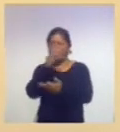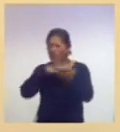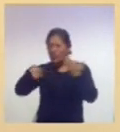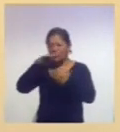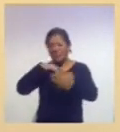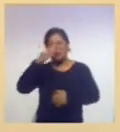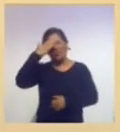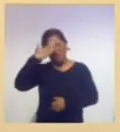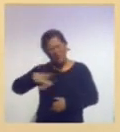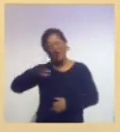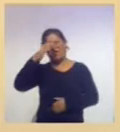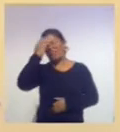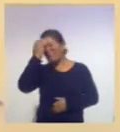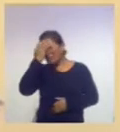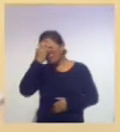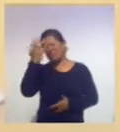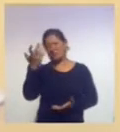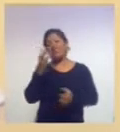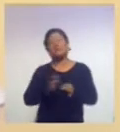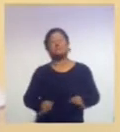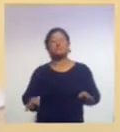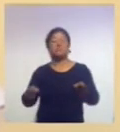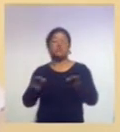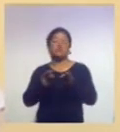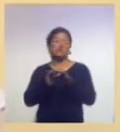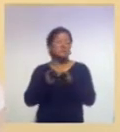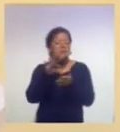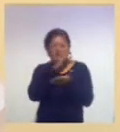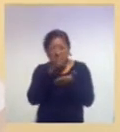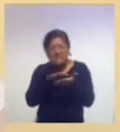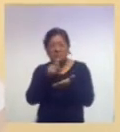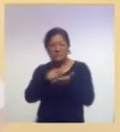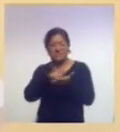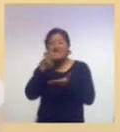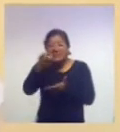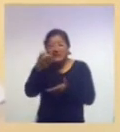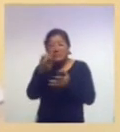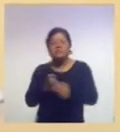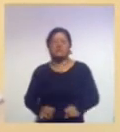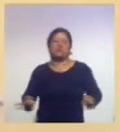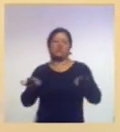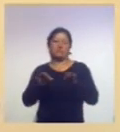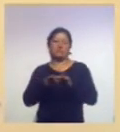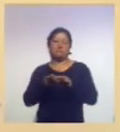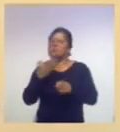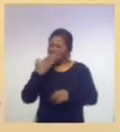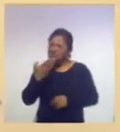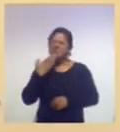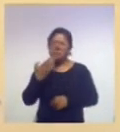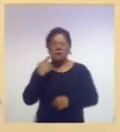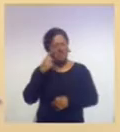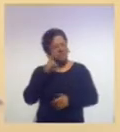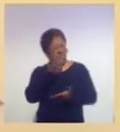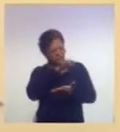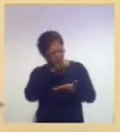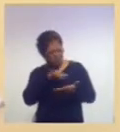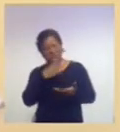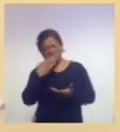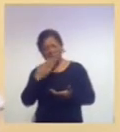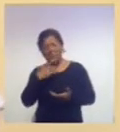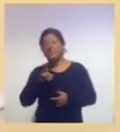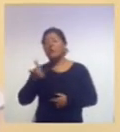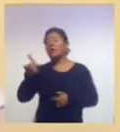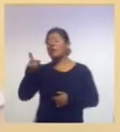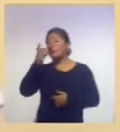sepan leer y escribir, que es lo más importantísimo, lo más importante. Y vamos por buen camino. Tenemos la encomienda del señor